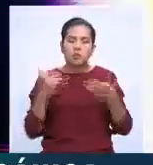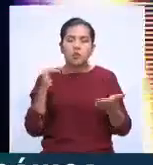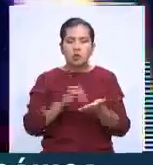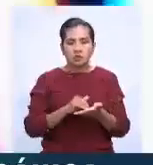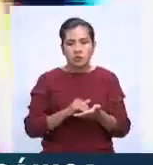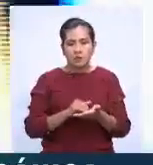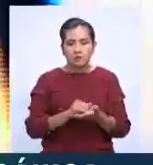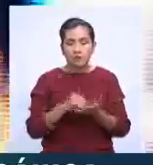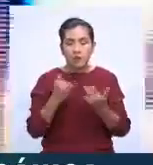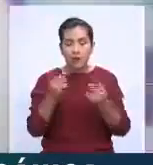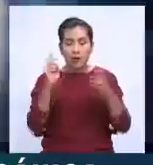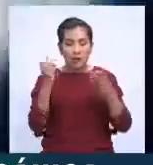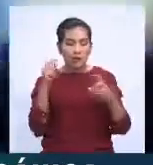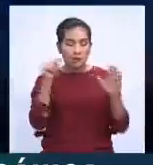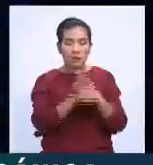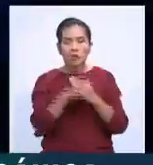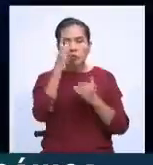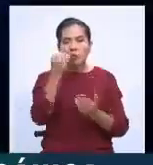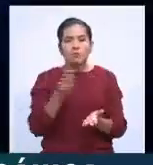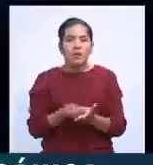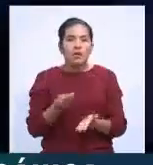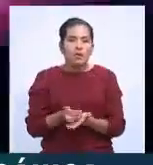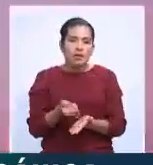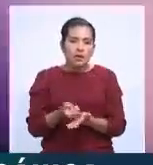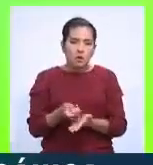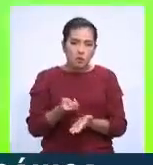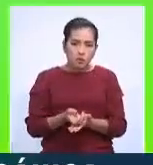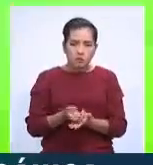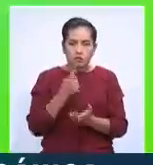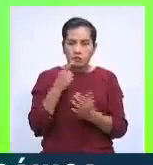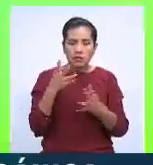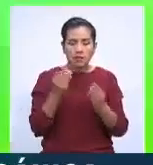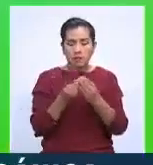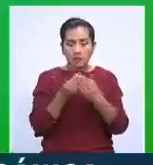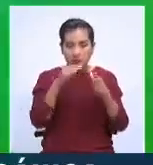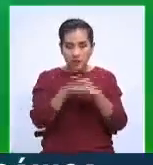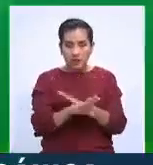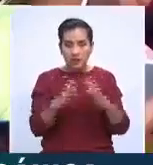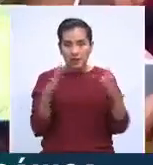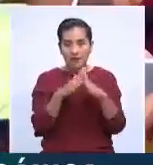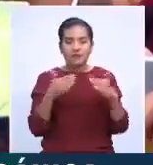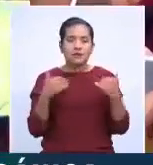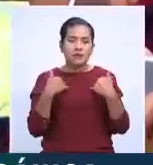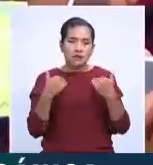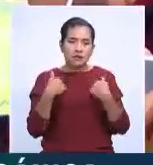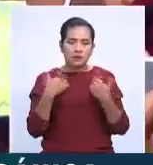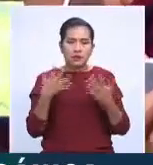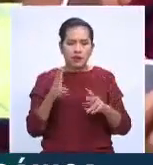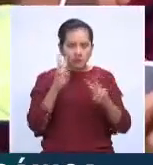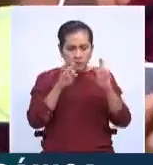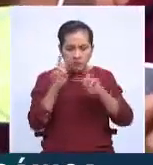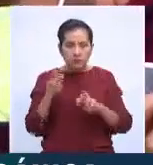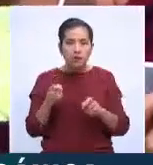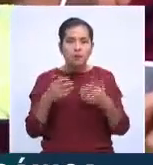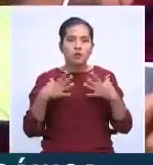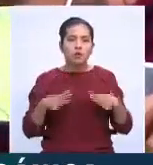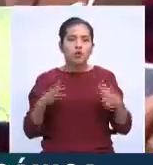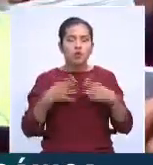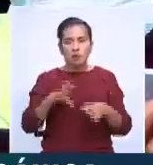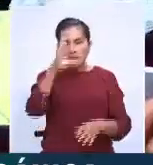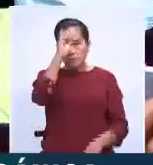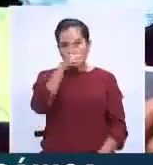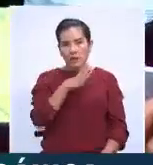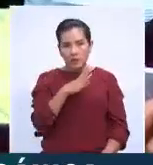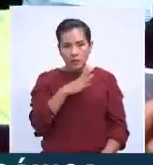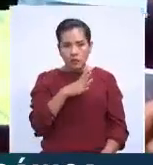este parricidio serían económicos. En el lugar, en la escena del crimen, que se ha colectado prendas de vestir de varón, son